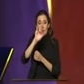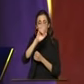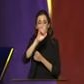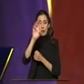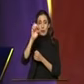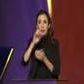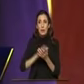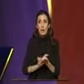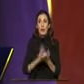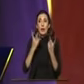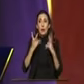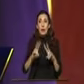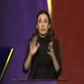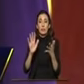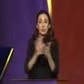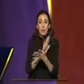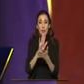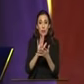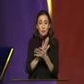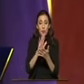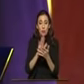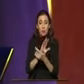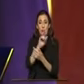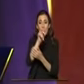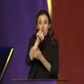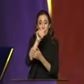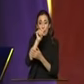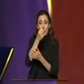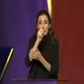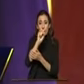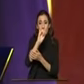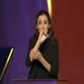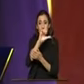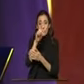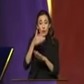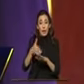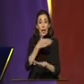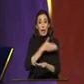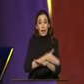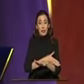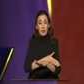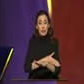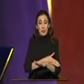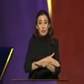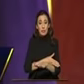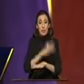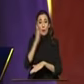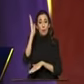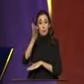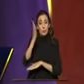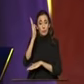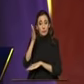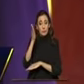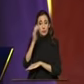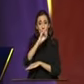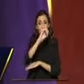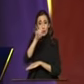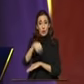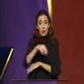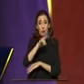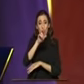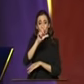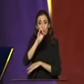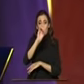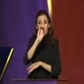quienes hacen la Escuela del Pasillo. Hace unos pocos meses creamos junto con el maestro Julio Bueno el